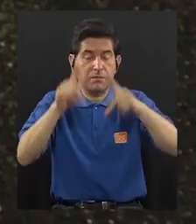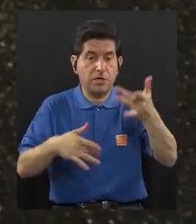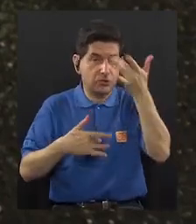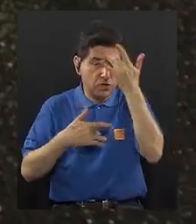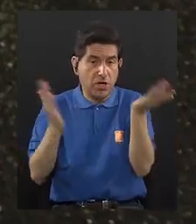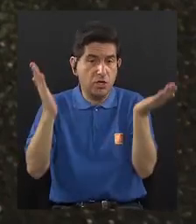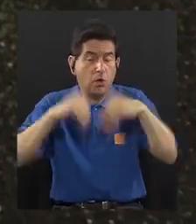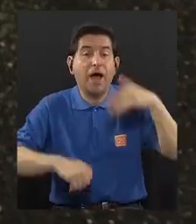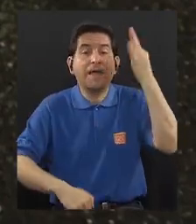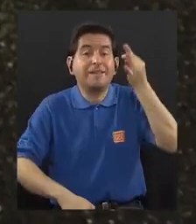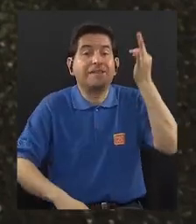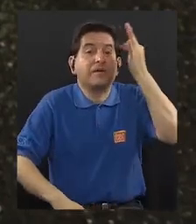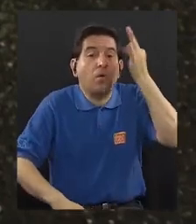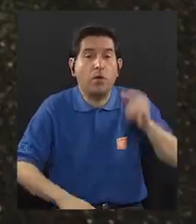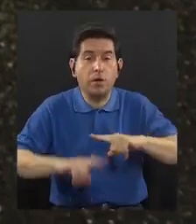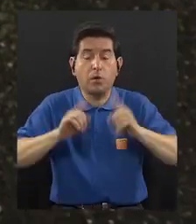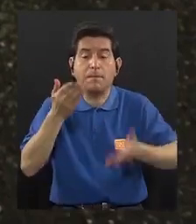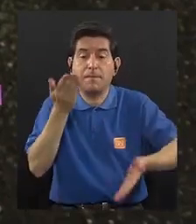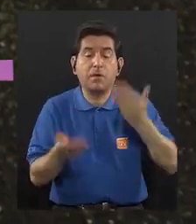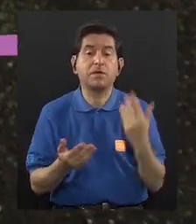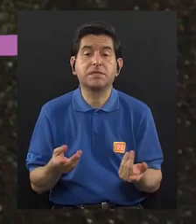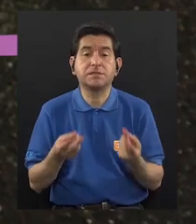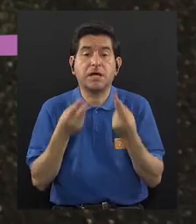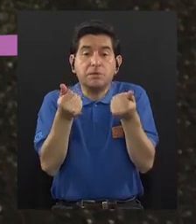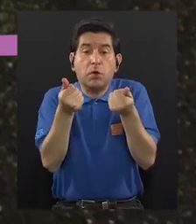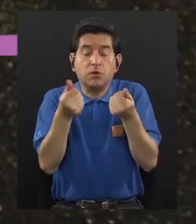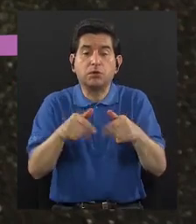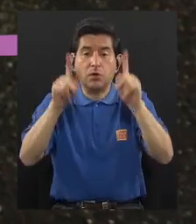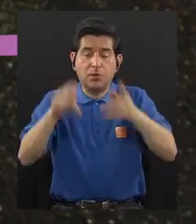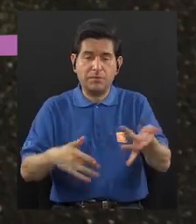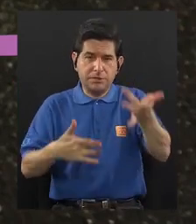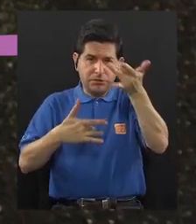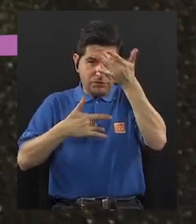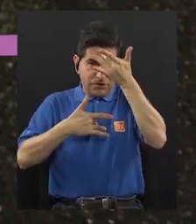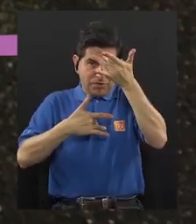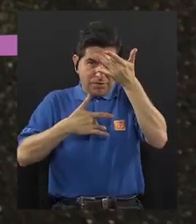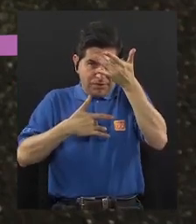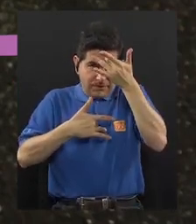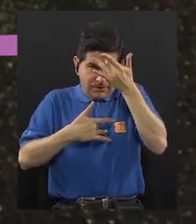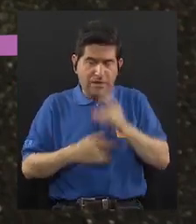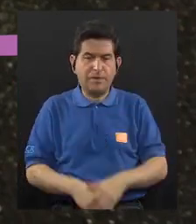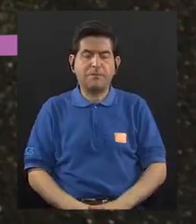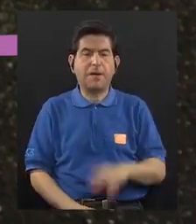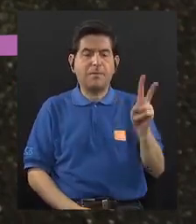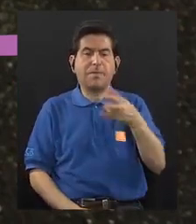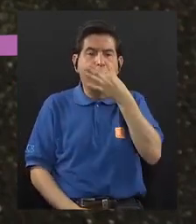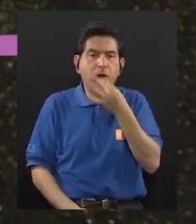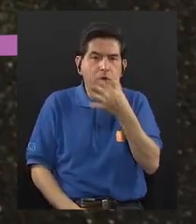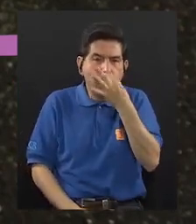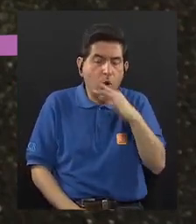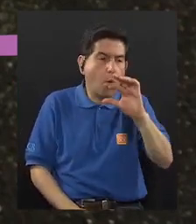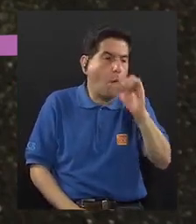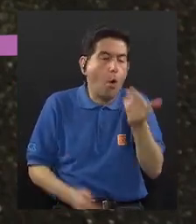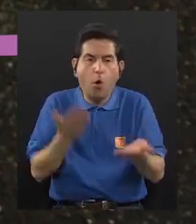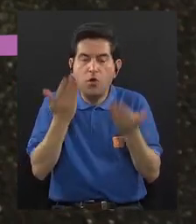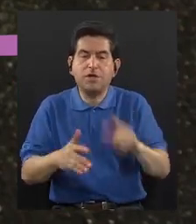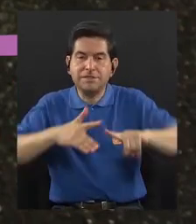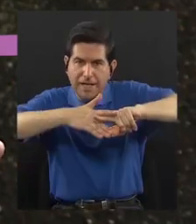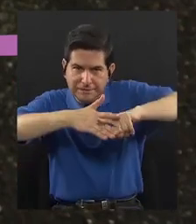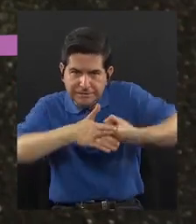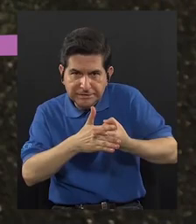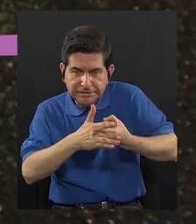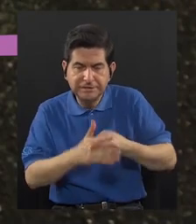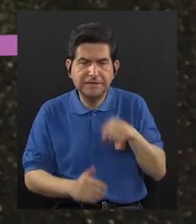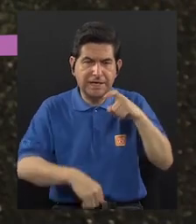tanta gente enferma en teoría pero puede haber de pronto gente infectada virus de gripe y algunos otros que puedan